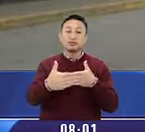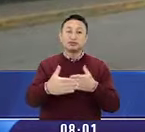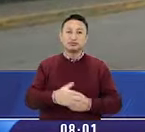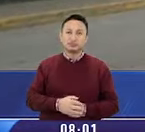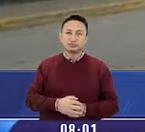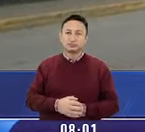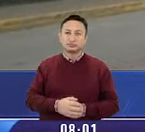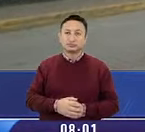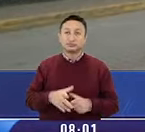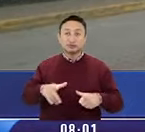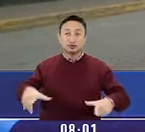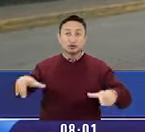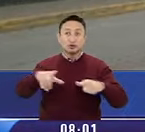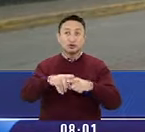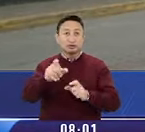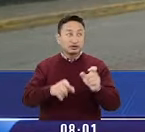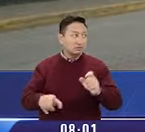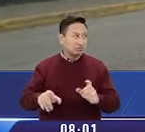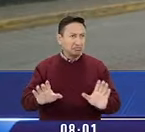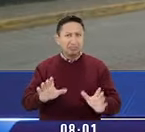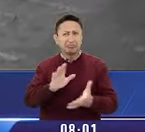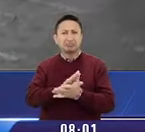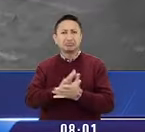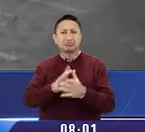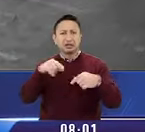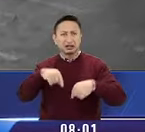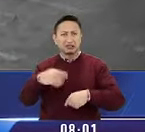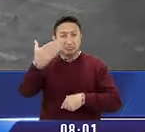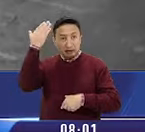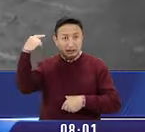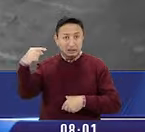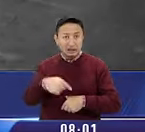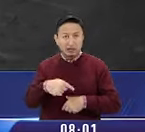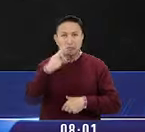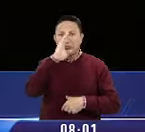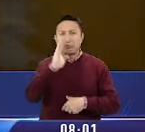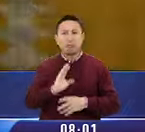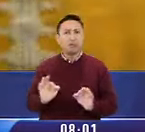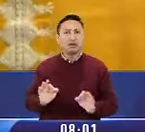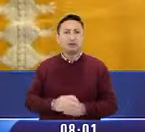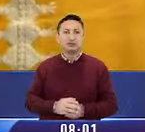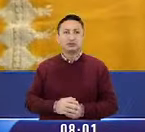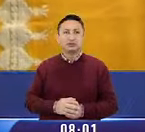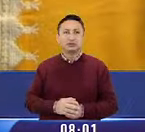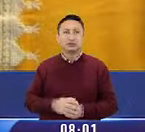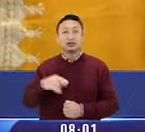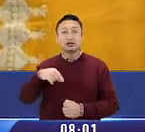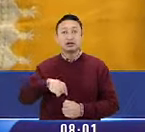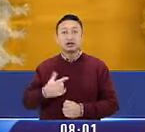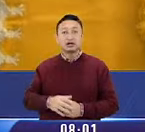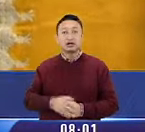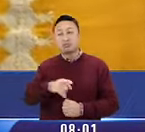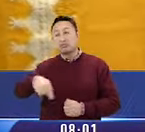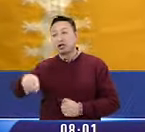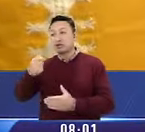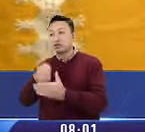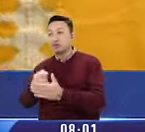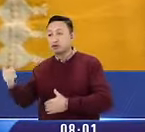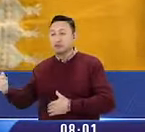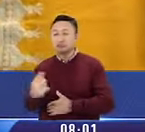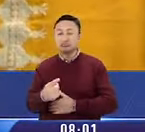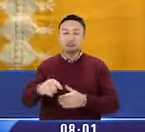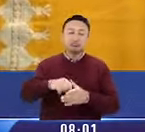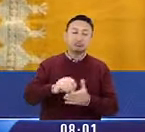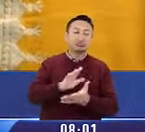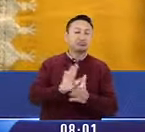zona hay quizá un exceso de confianza y es que nunca ha pasado nada, señalan. Uno deja abierto el auto, baja, compra, se sube y no